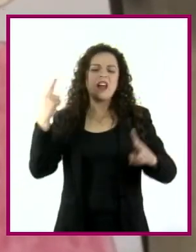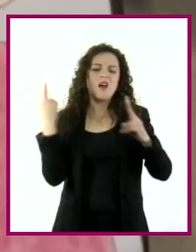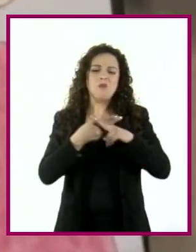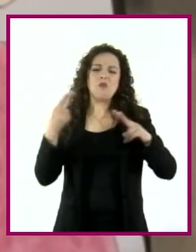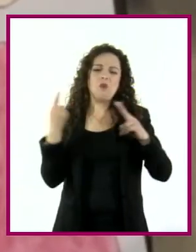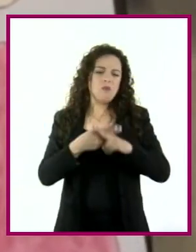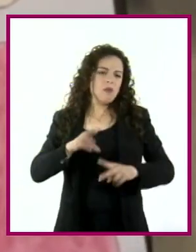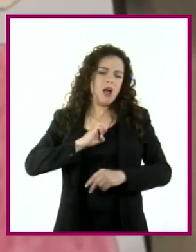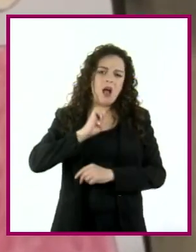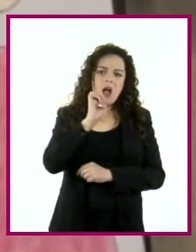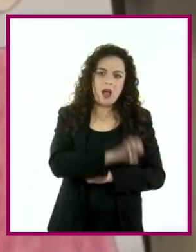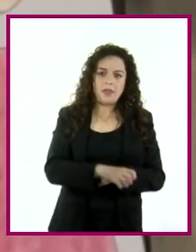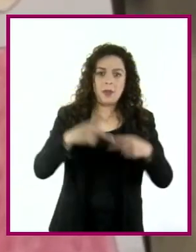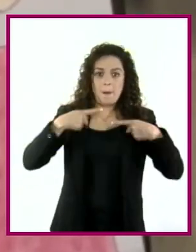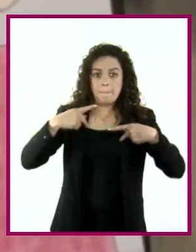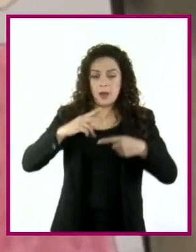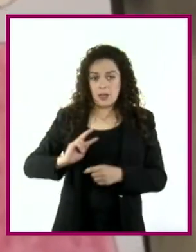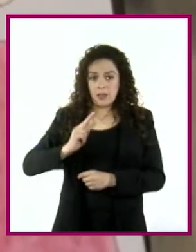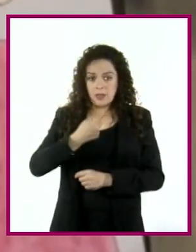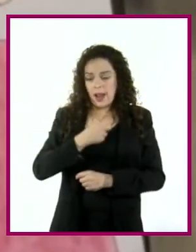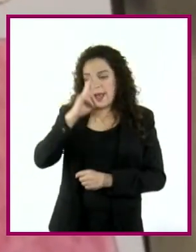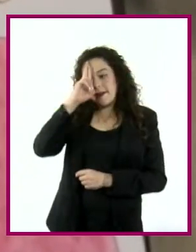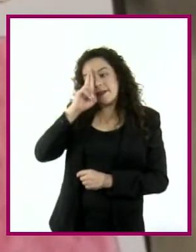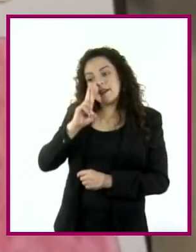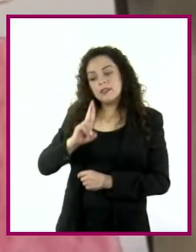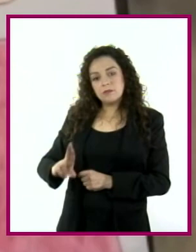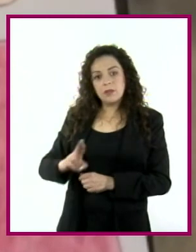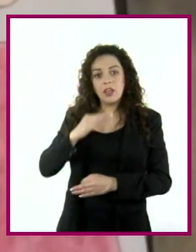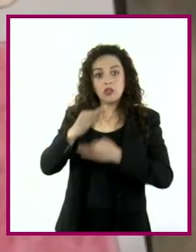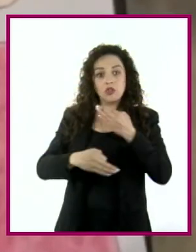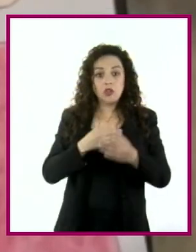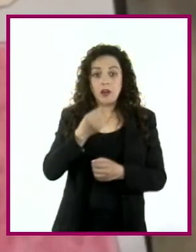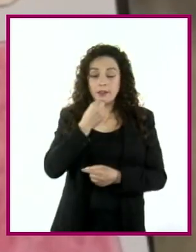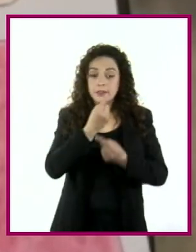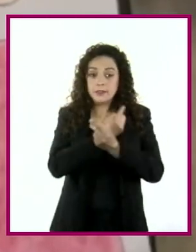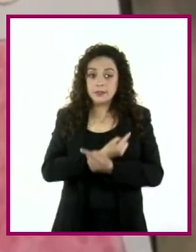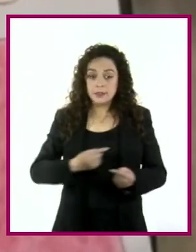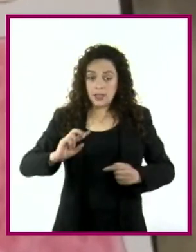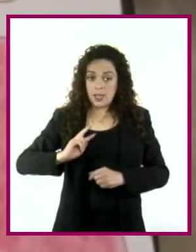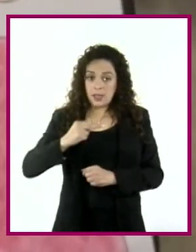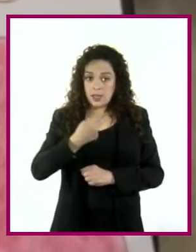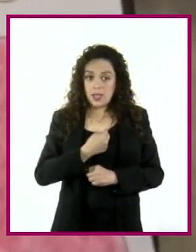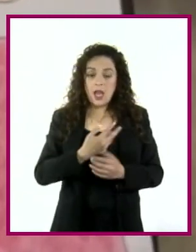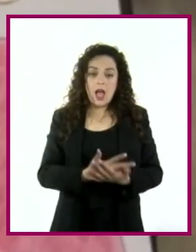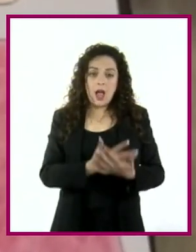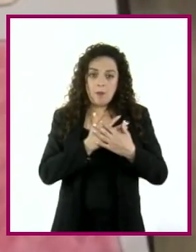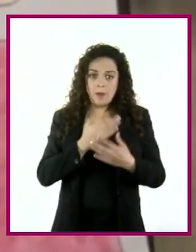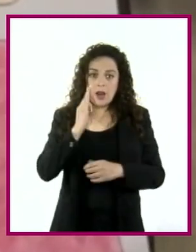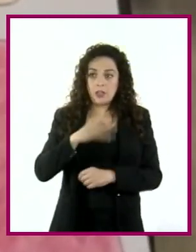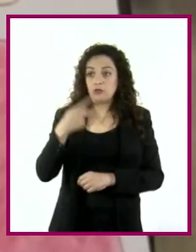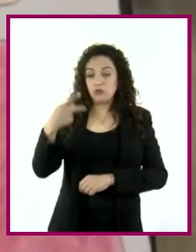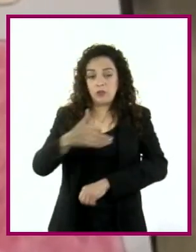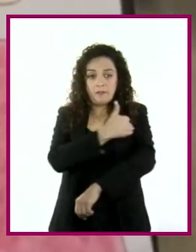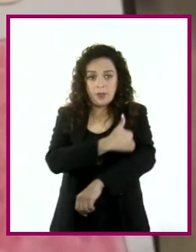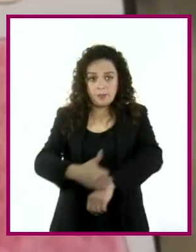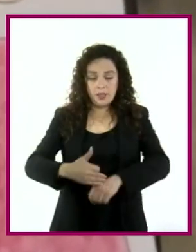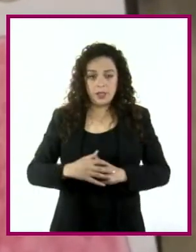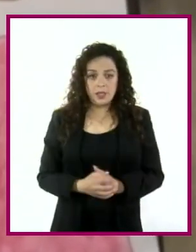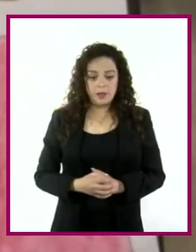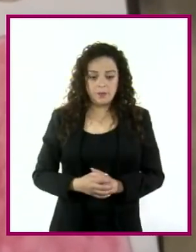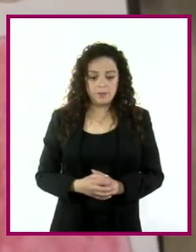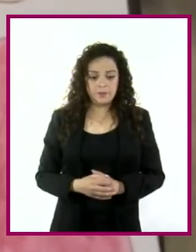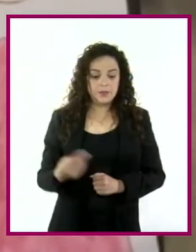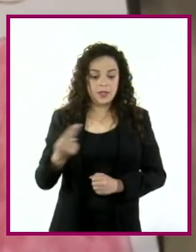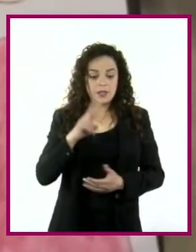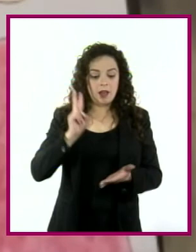personas trans sean respetadas y que todas las niñas trans sean amadas y aceptadas por su familia. Y que se haga